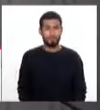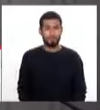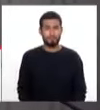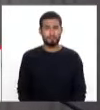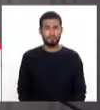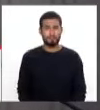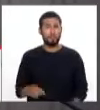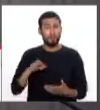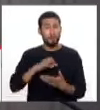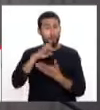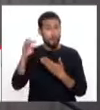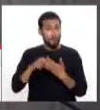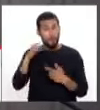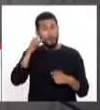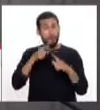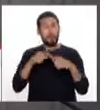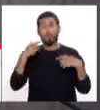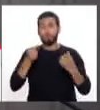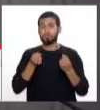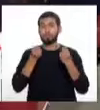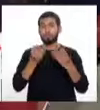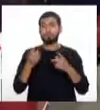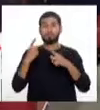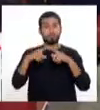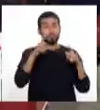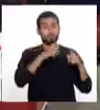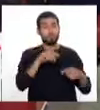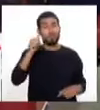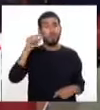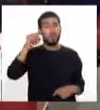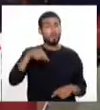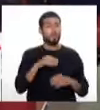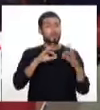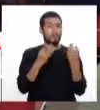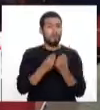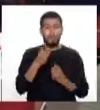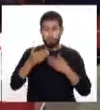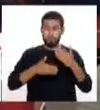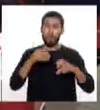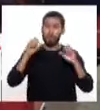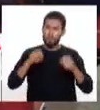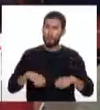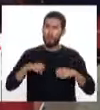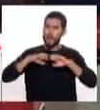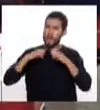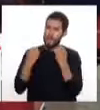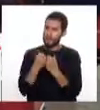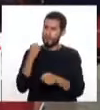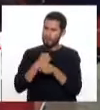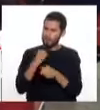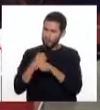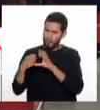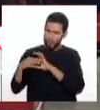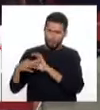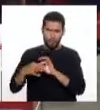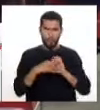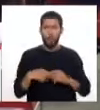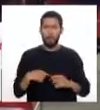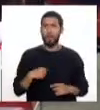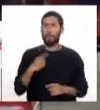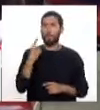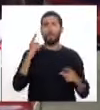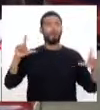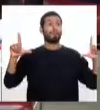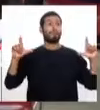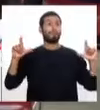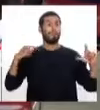programa que ha tenido un impacto en más de 10.000 familias, que ha demostrado que se puede trabajar en equipo. No es la foto de uno, o sea,